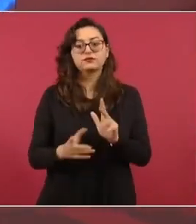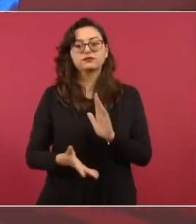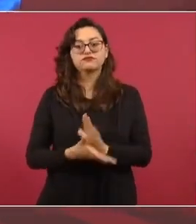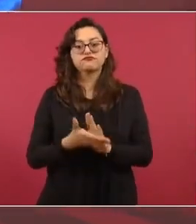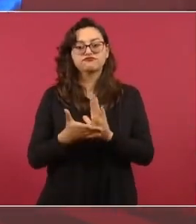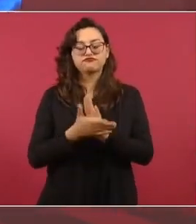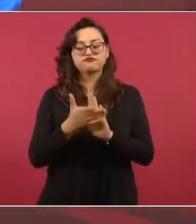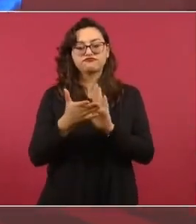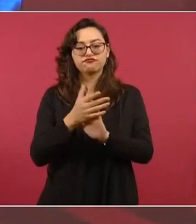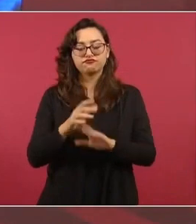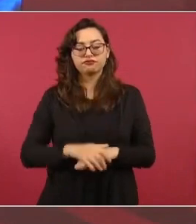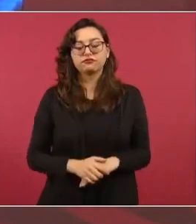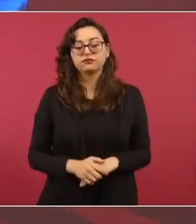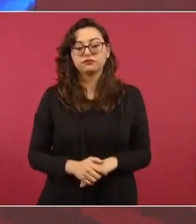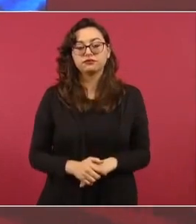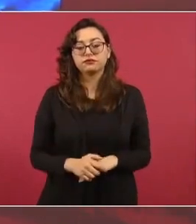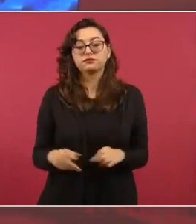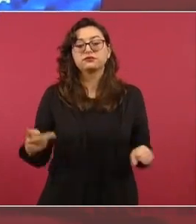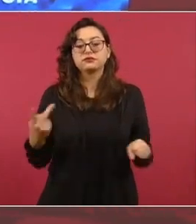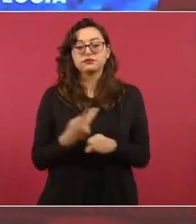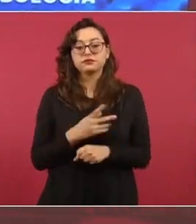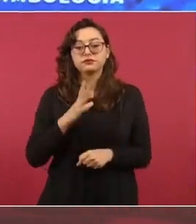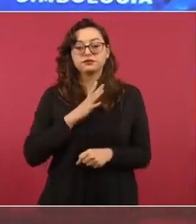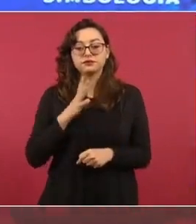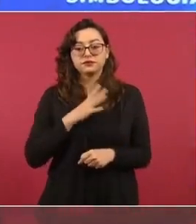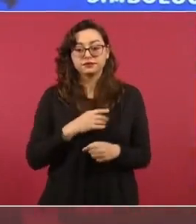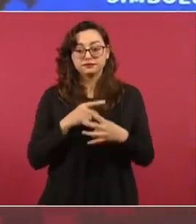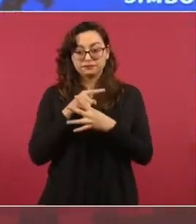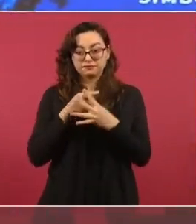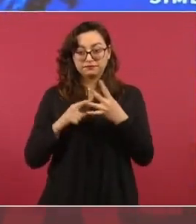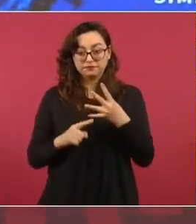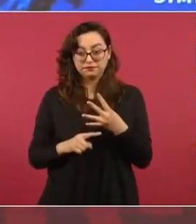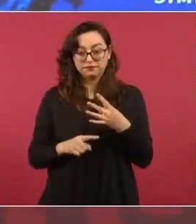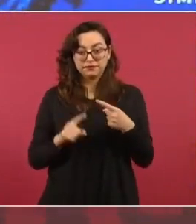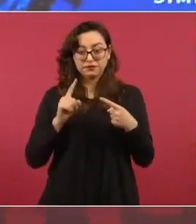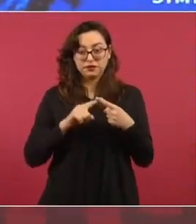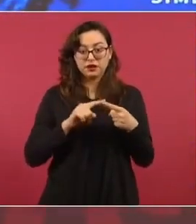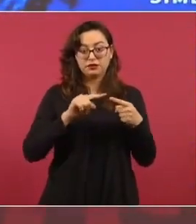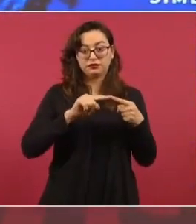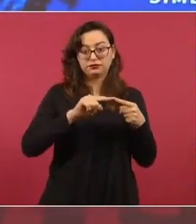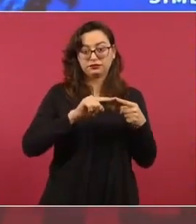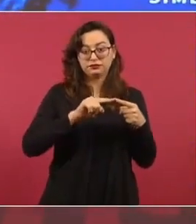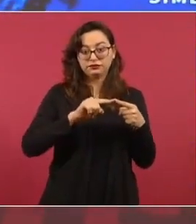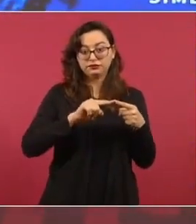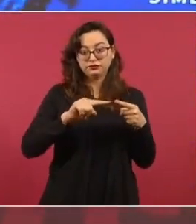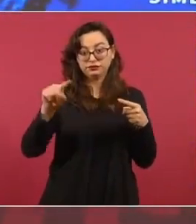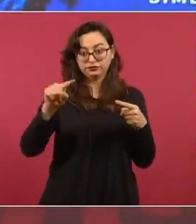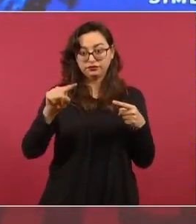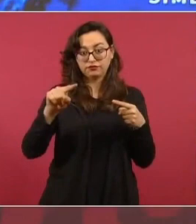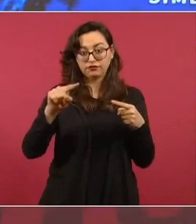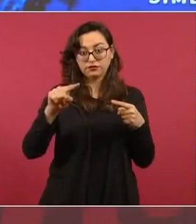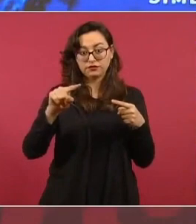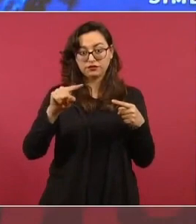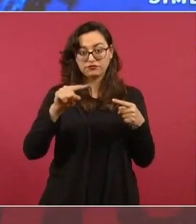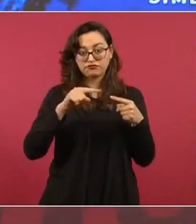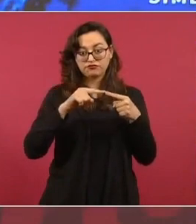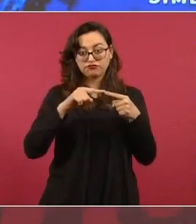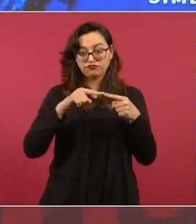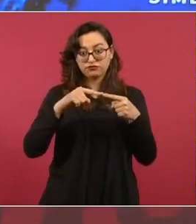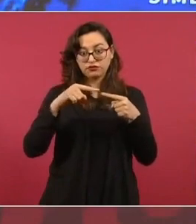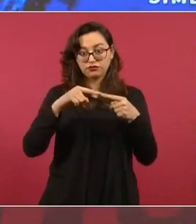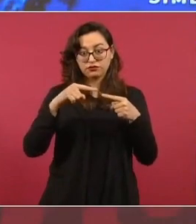Estos son 4 tramos. Este es uno que está a cargo de la empresa Motangil, de aquí de